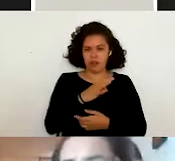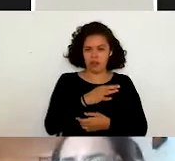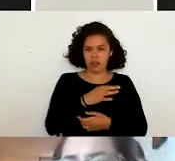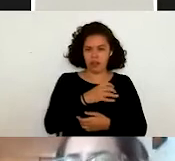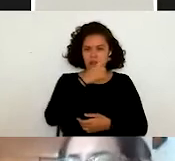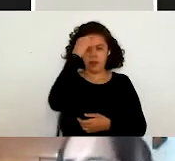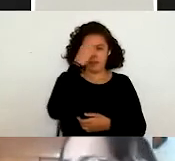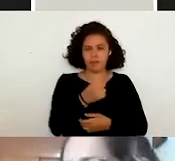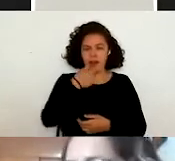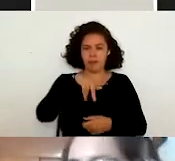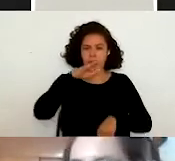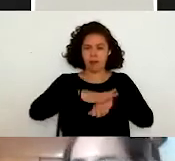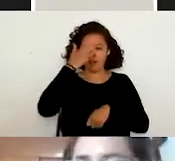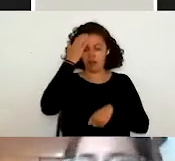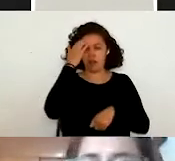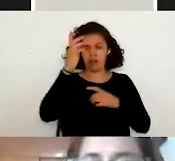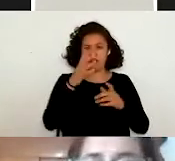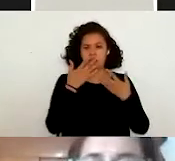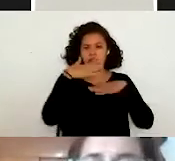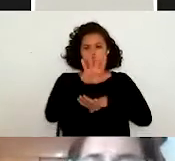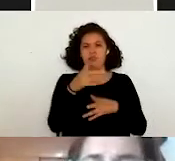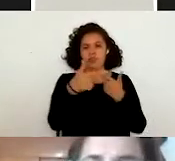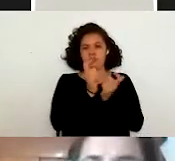más acerca de la población.